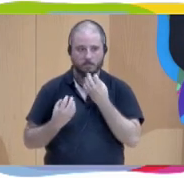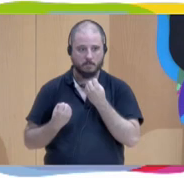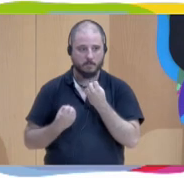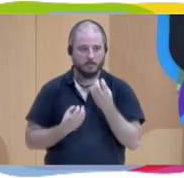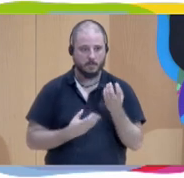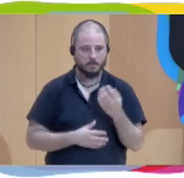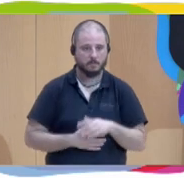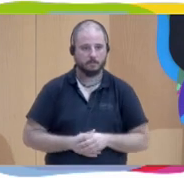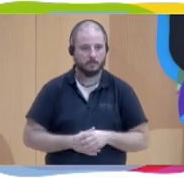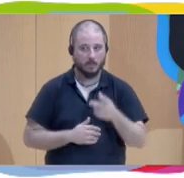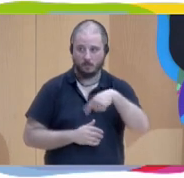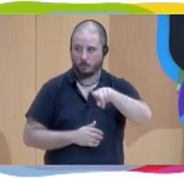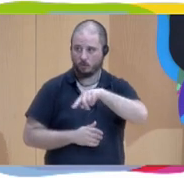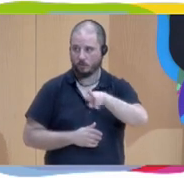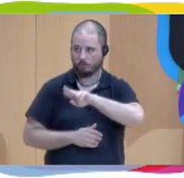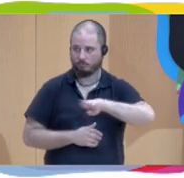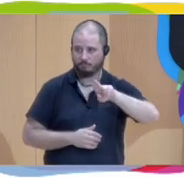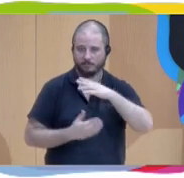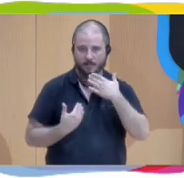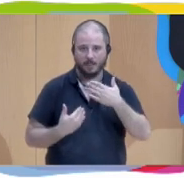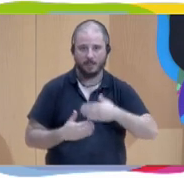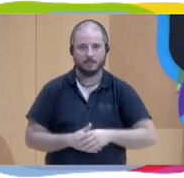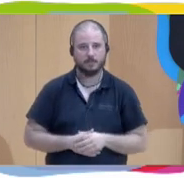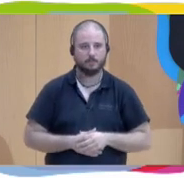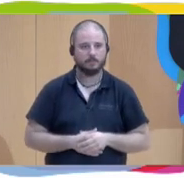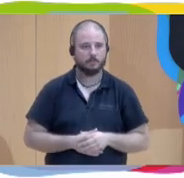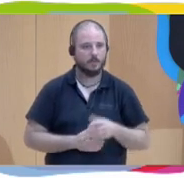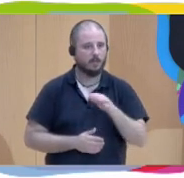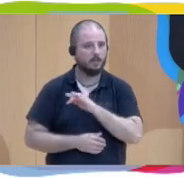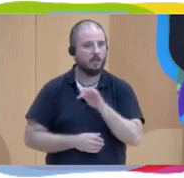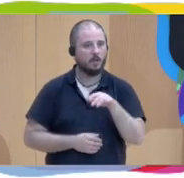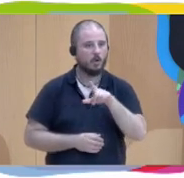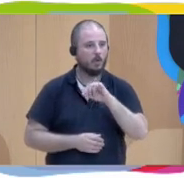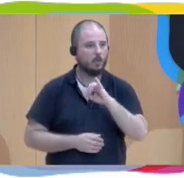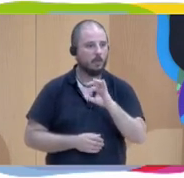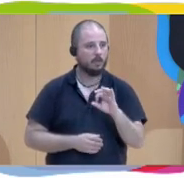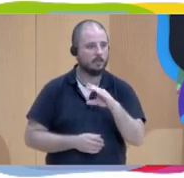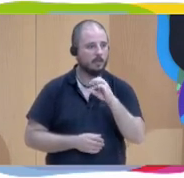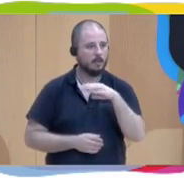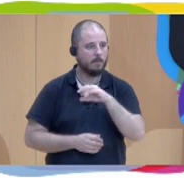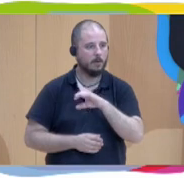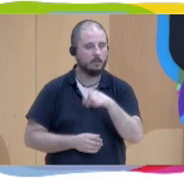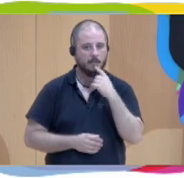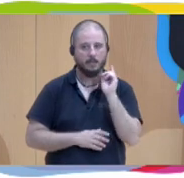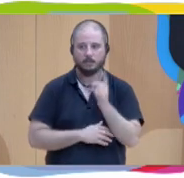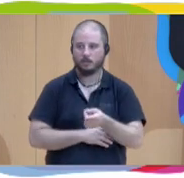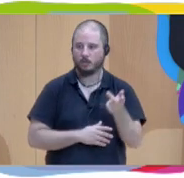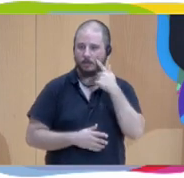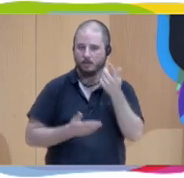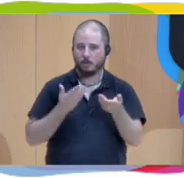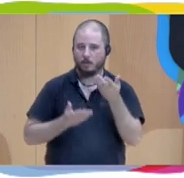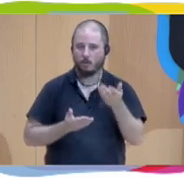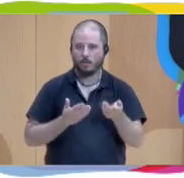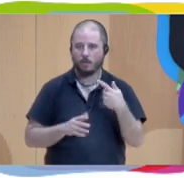repetís vosotros. Gracias. Vamos con Luis Campos. es director general de Planificación, Coordinación, Evaluación e